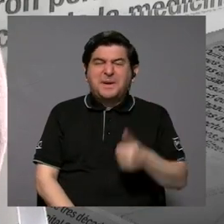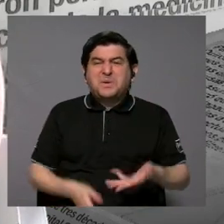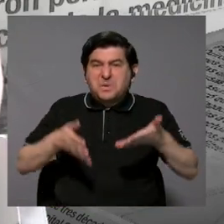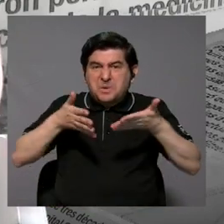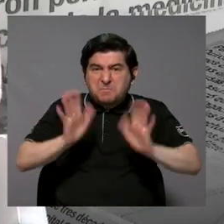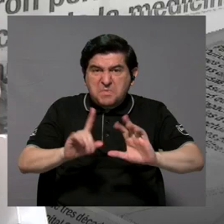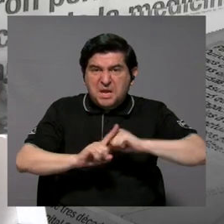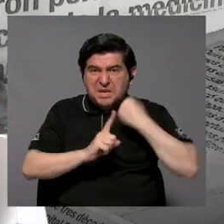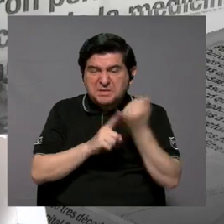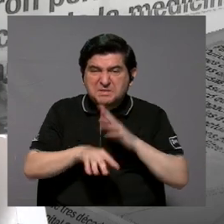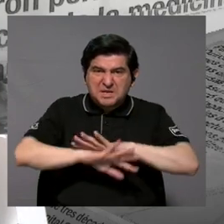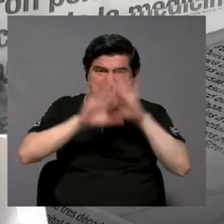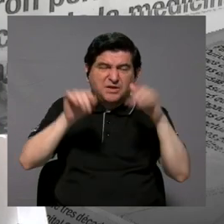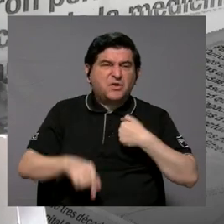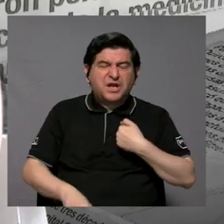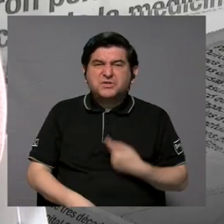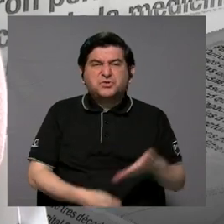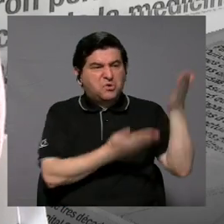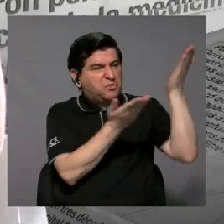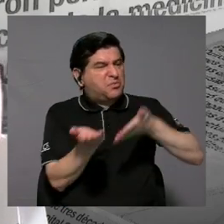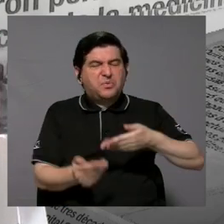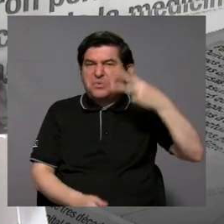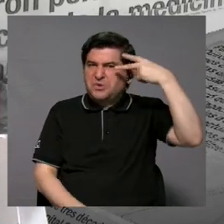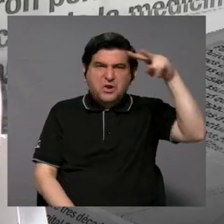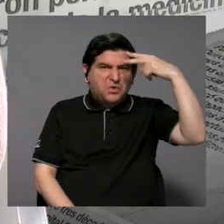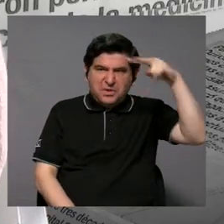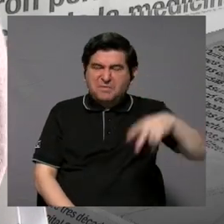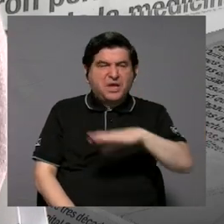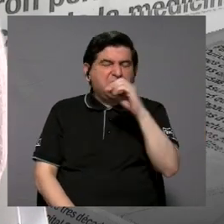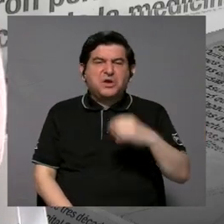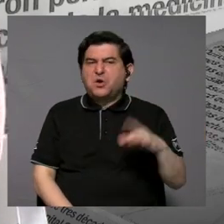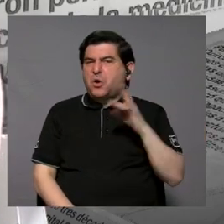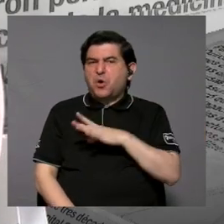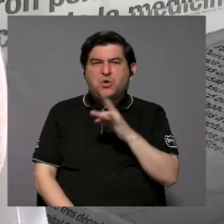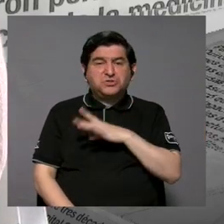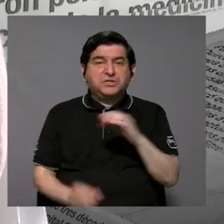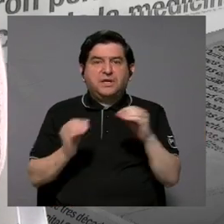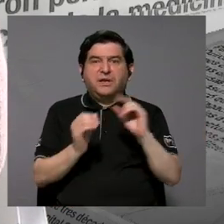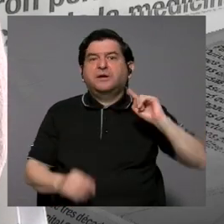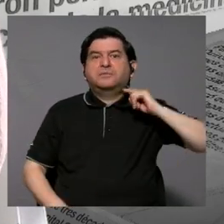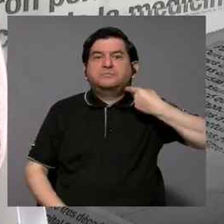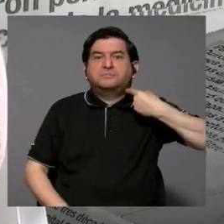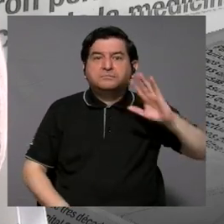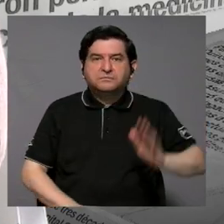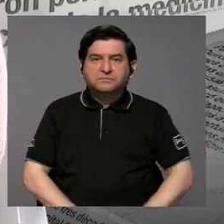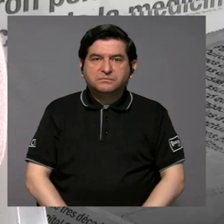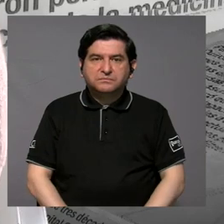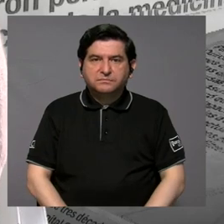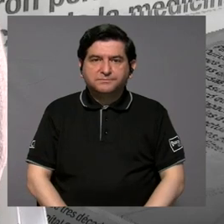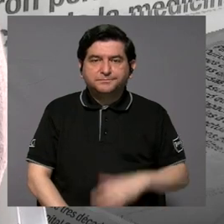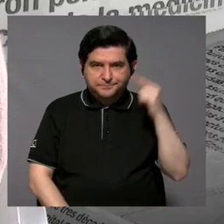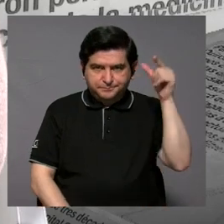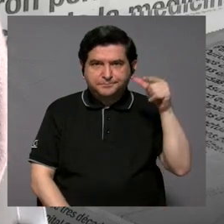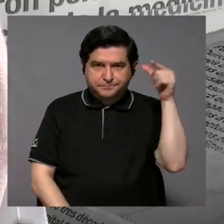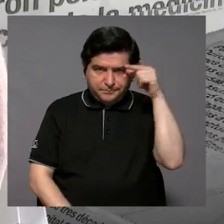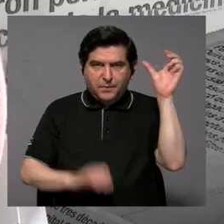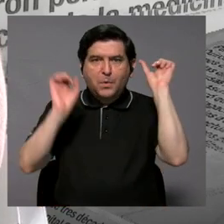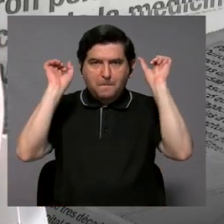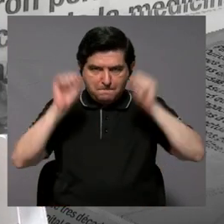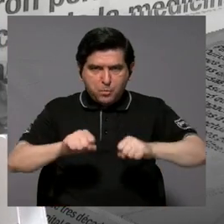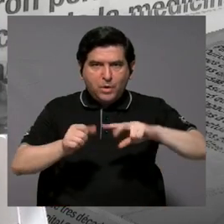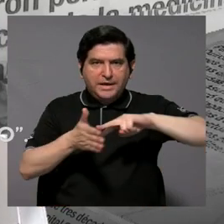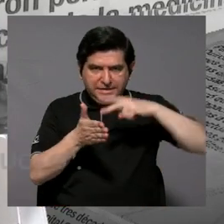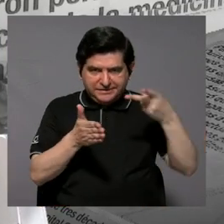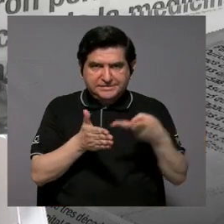Mientras esto se aclara, no voy a traer productos de México, no voy a traer productos de Chile porque me va a salir más caro. Entonces sí, evidentemente eso podría